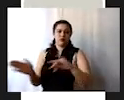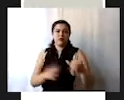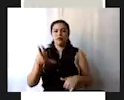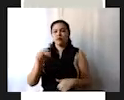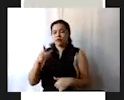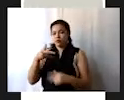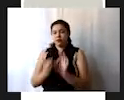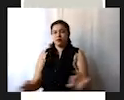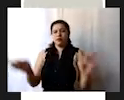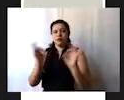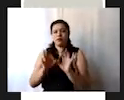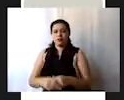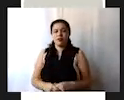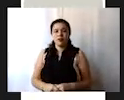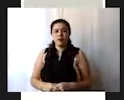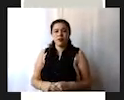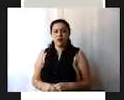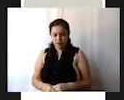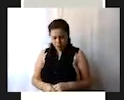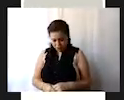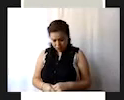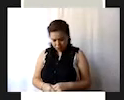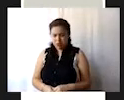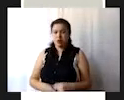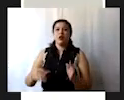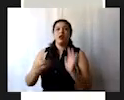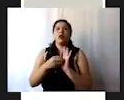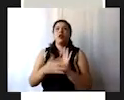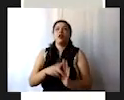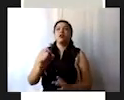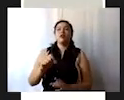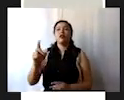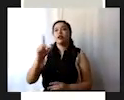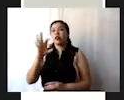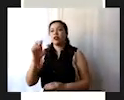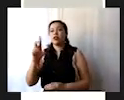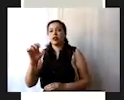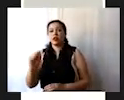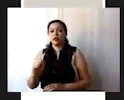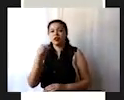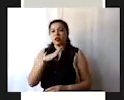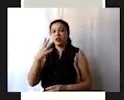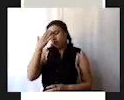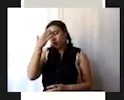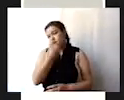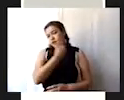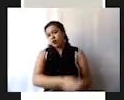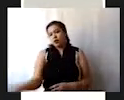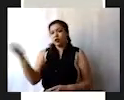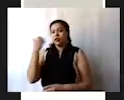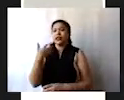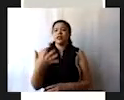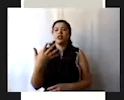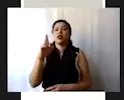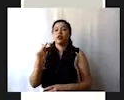es el ser de toda la Agenda 2030 y de los ODS, están las famosas 5 Ps. No